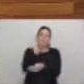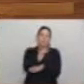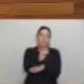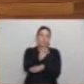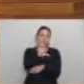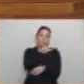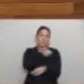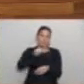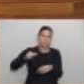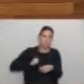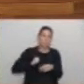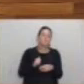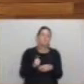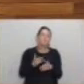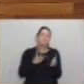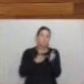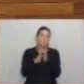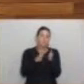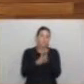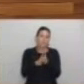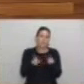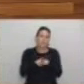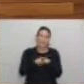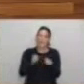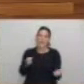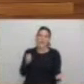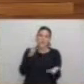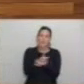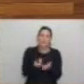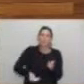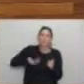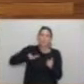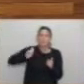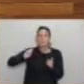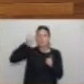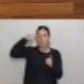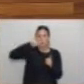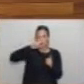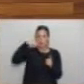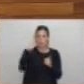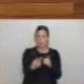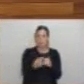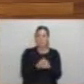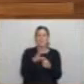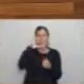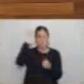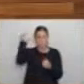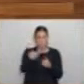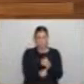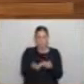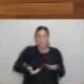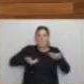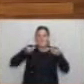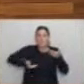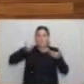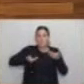los grandes desafíos que hemos de afrontar en 2014. Escúcheme, es crucial para Asturias y es